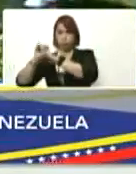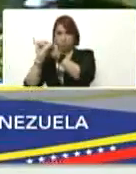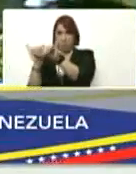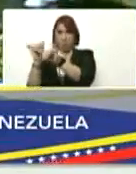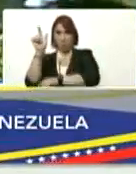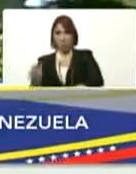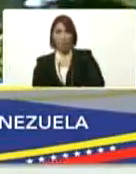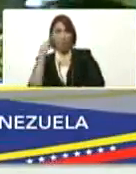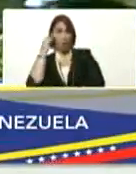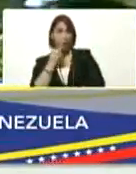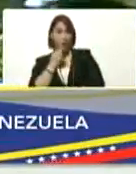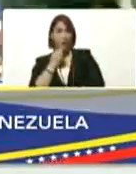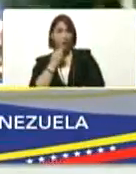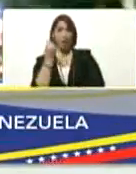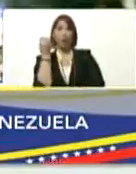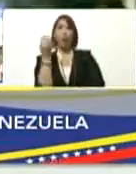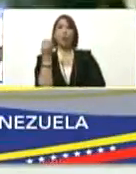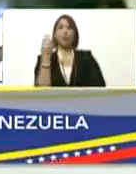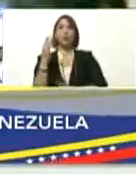al Congreso de Panamá